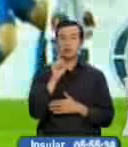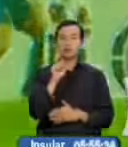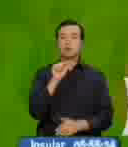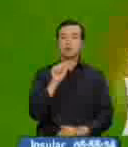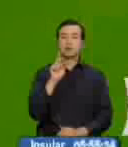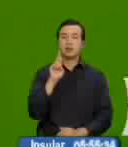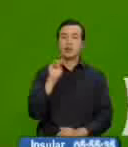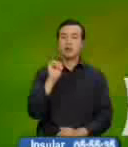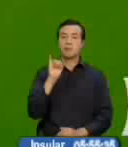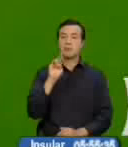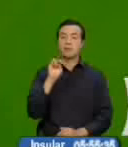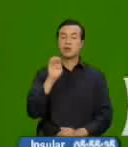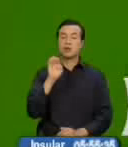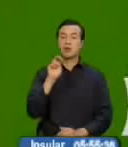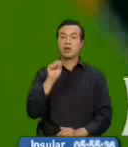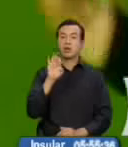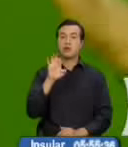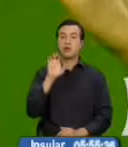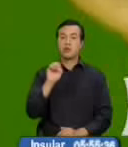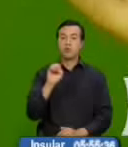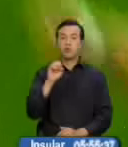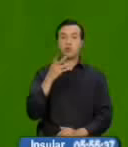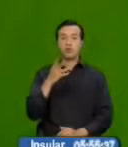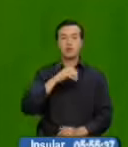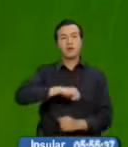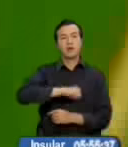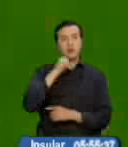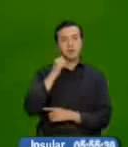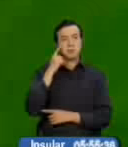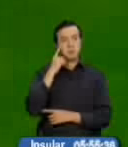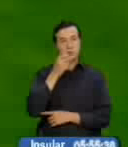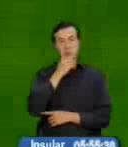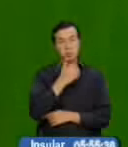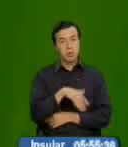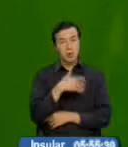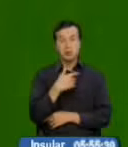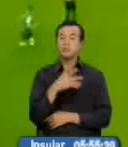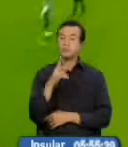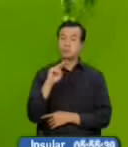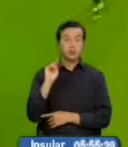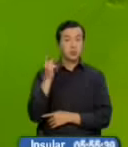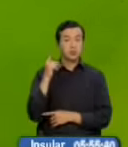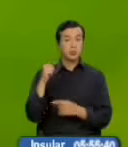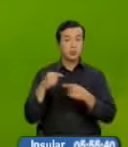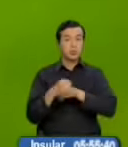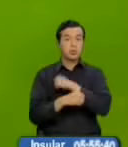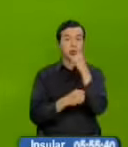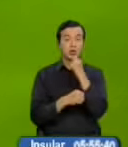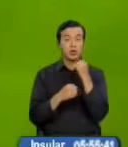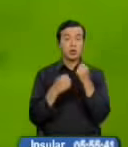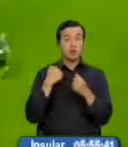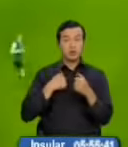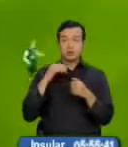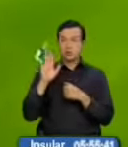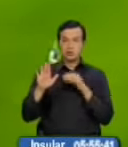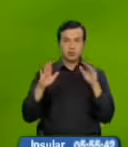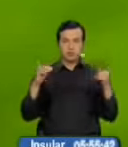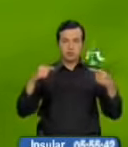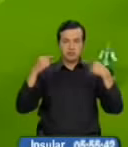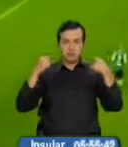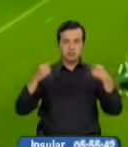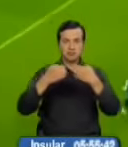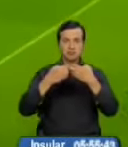minuto 37 para marcar el 2-0. Ganó Banfield, sorprendiendo en la llave de la segunda ronda, partido de ida de esta Copa